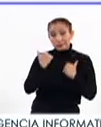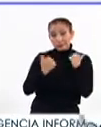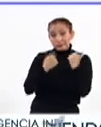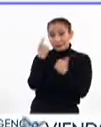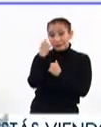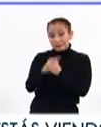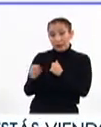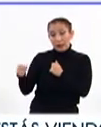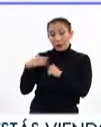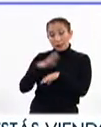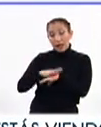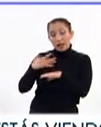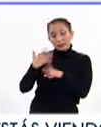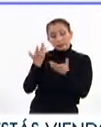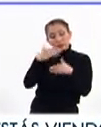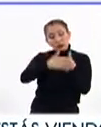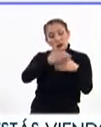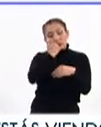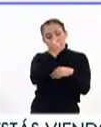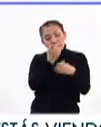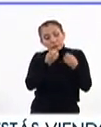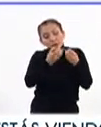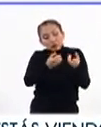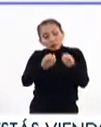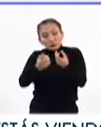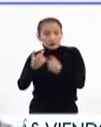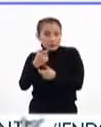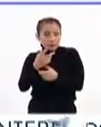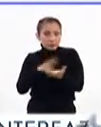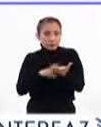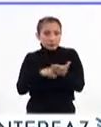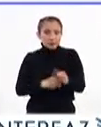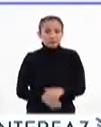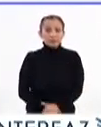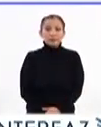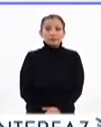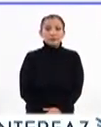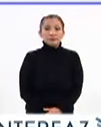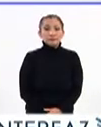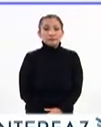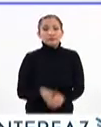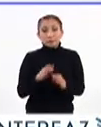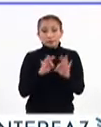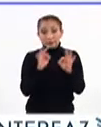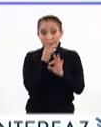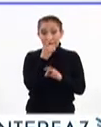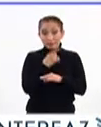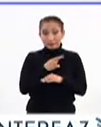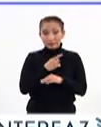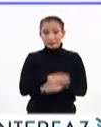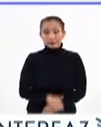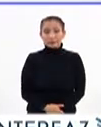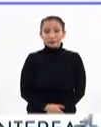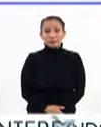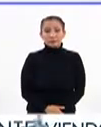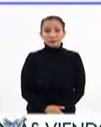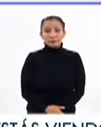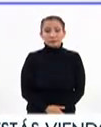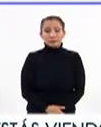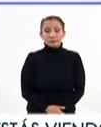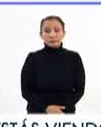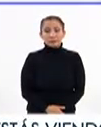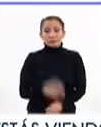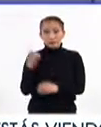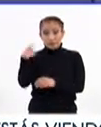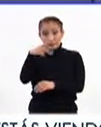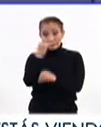aprovechar para tener con mis próximos alumnos, creo que es algo fundamental. Es algo muy importante lo que nos comentas.